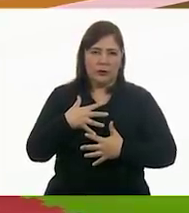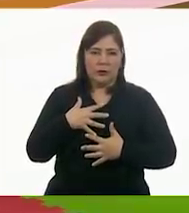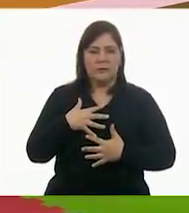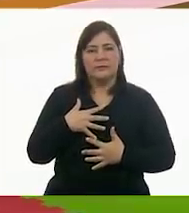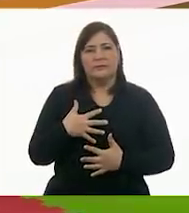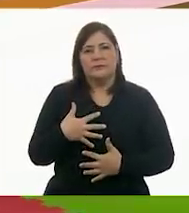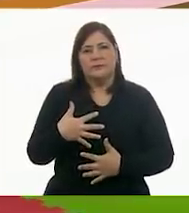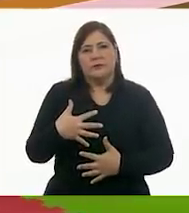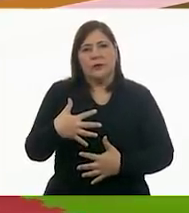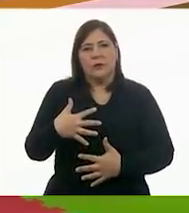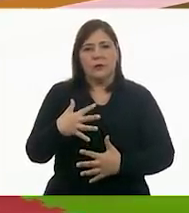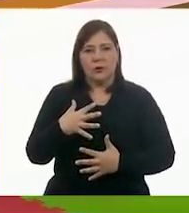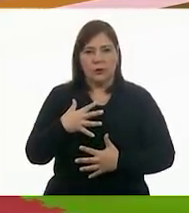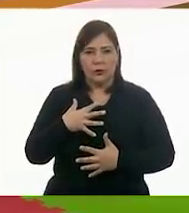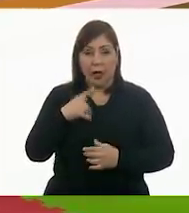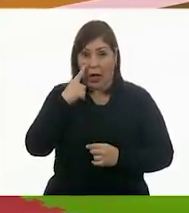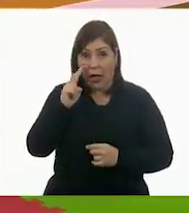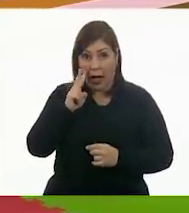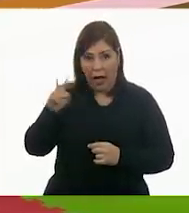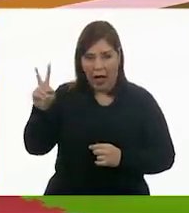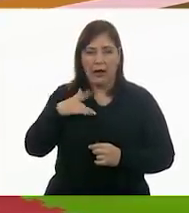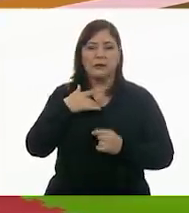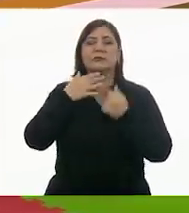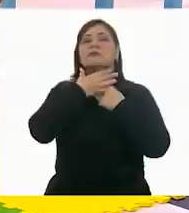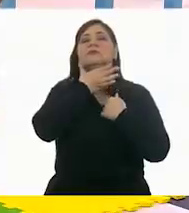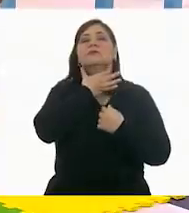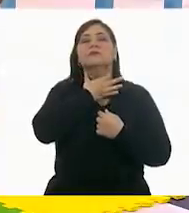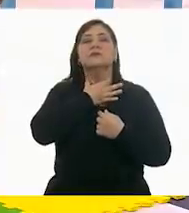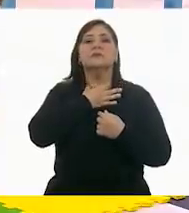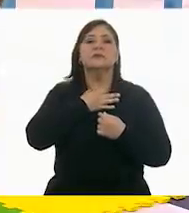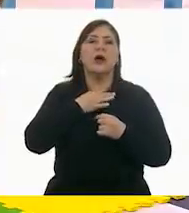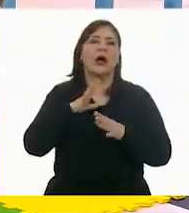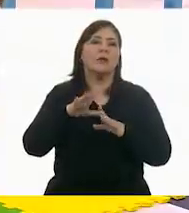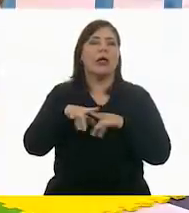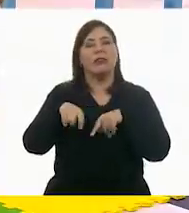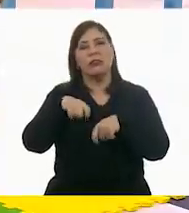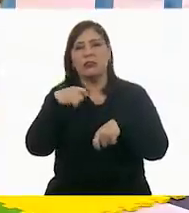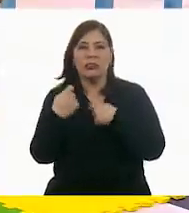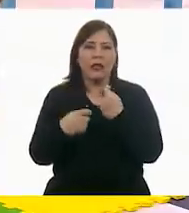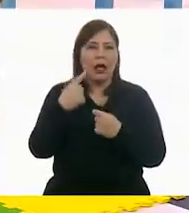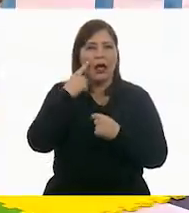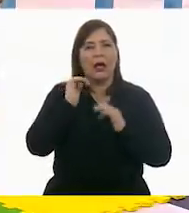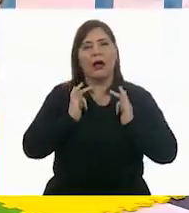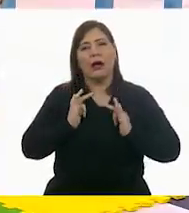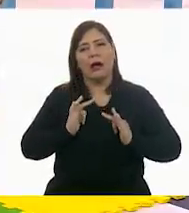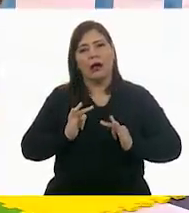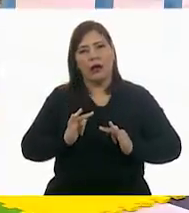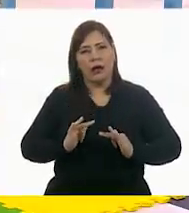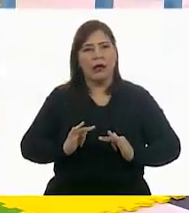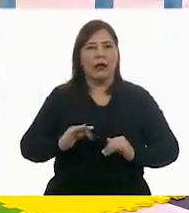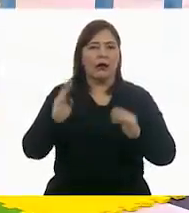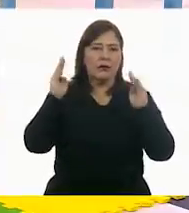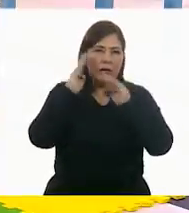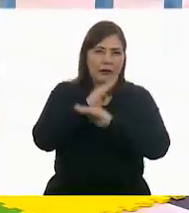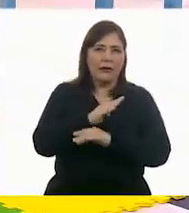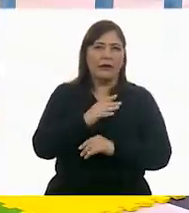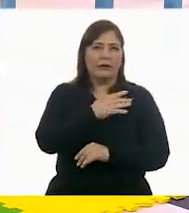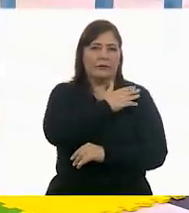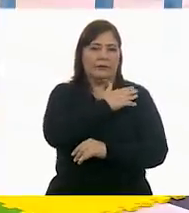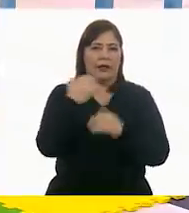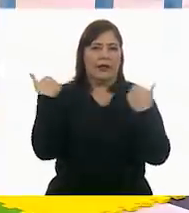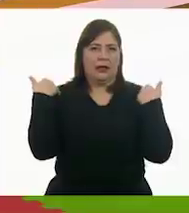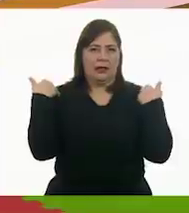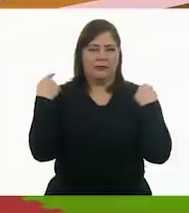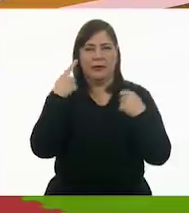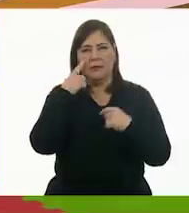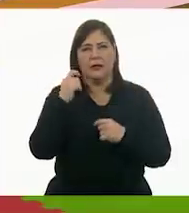Ok, siente la relajación en tu cuello. Si quieres, puedes moverlo. Tus hombros, ahí los tienes.